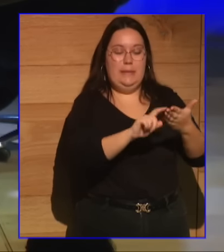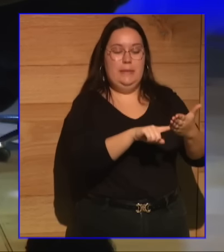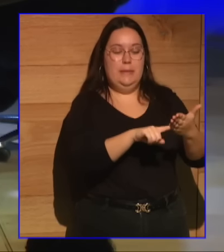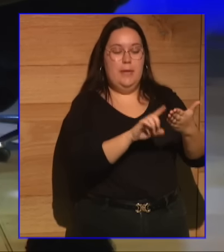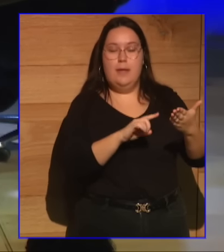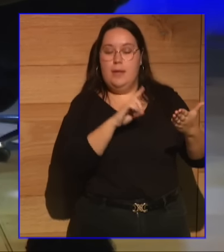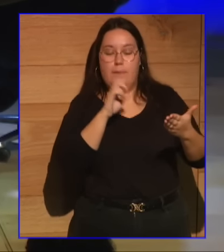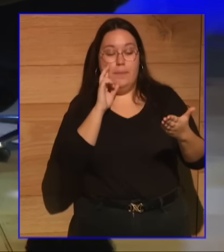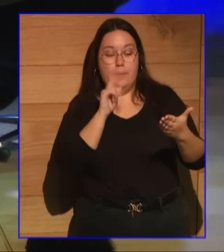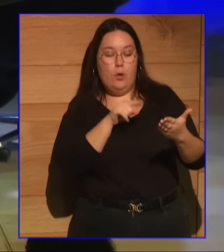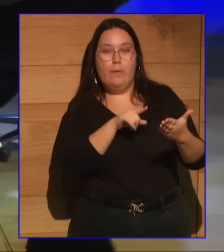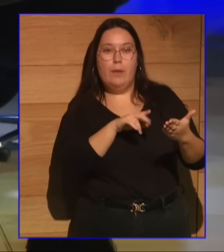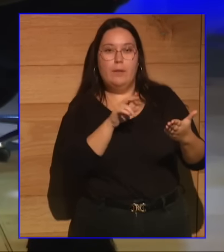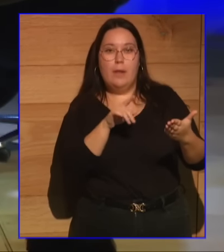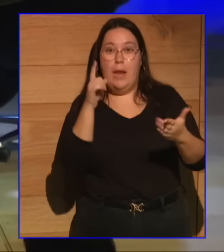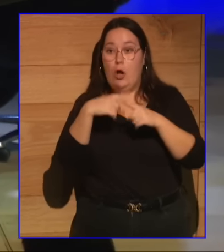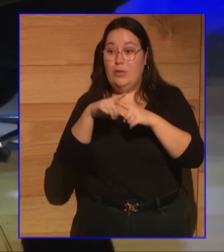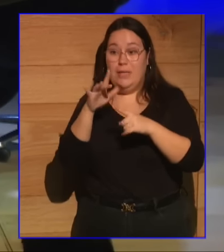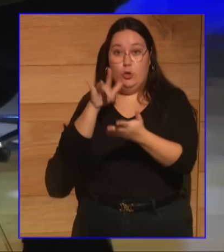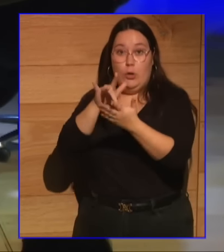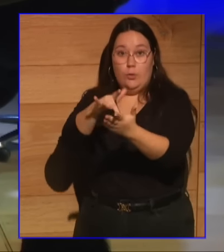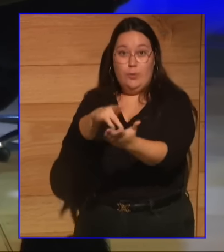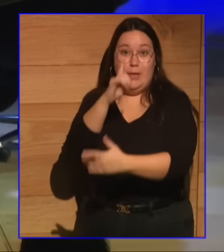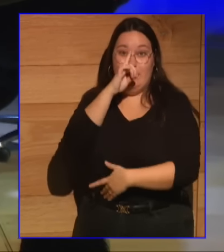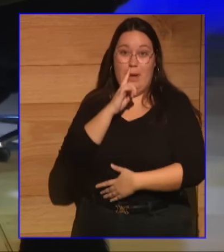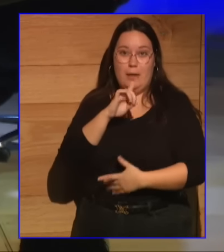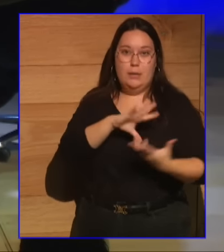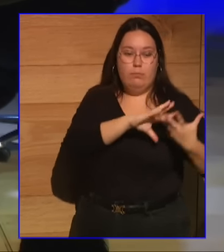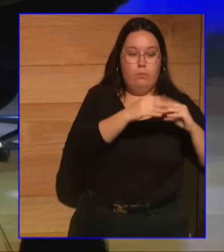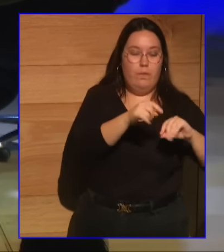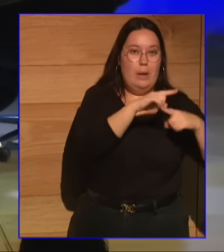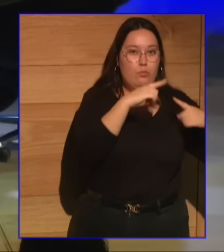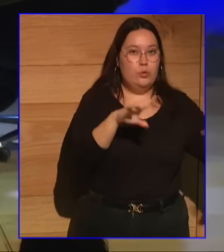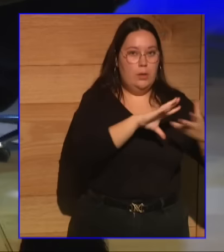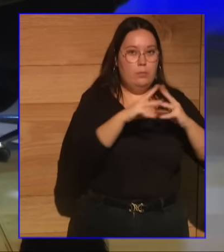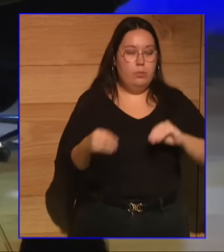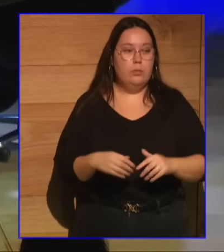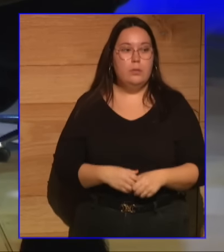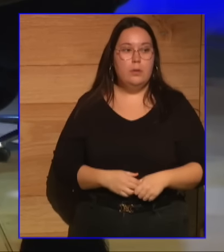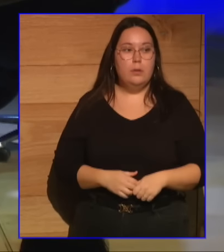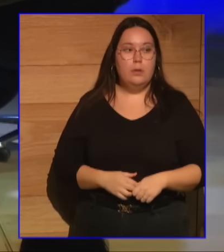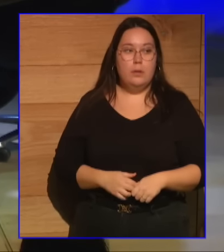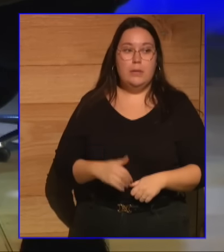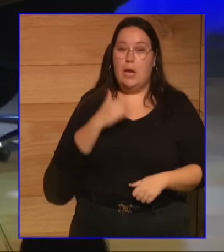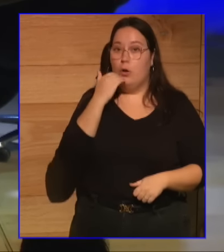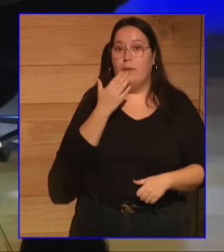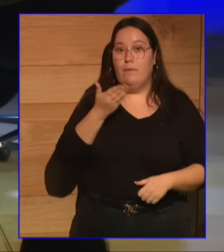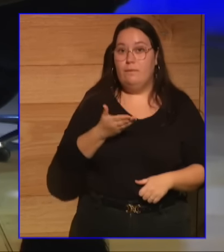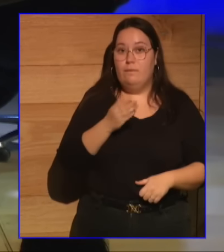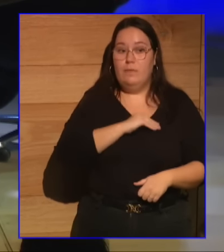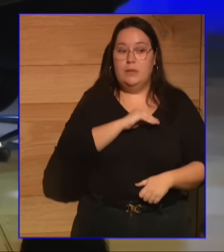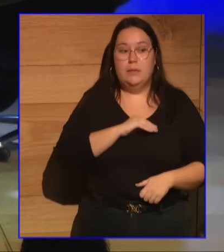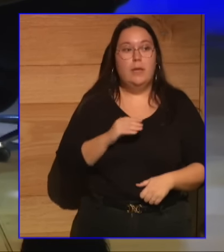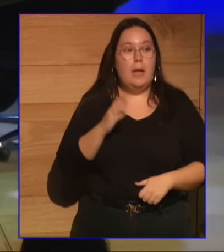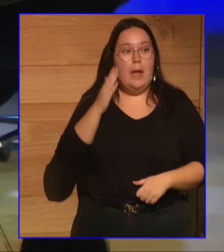el ritmo de lo que está pasando. Recuerdo, creo que es bastante al principio, que hay un momento en el que están pasando lista, no